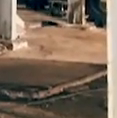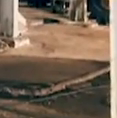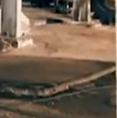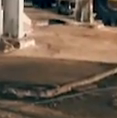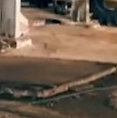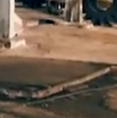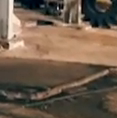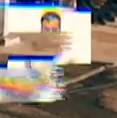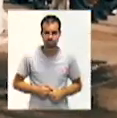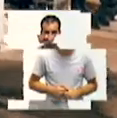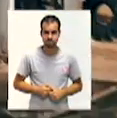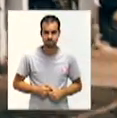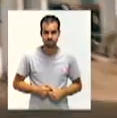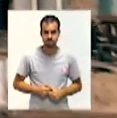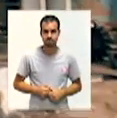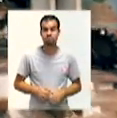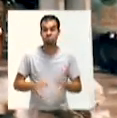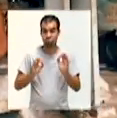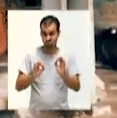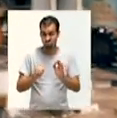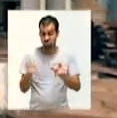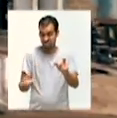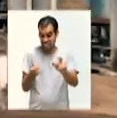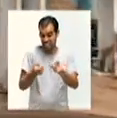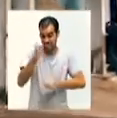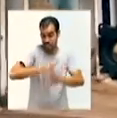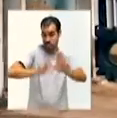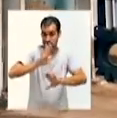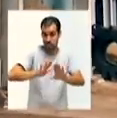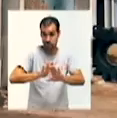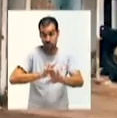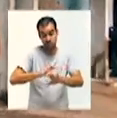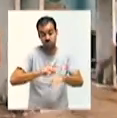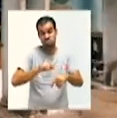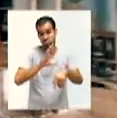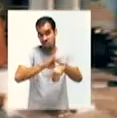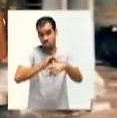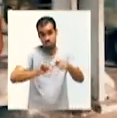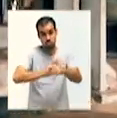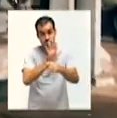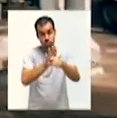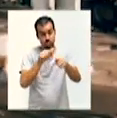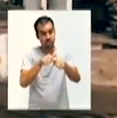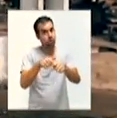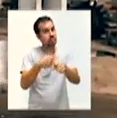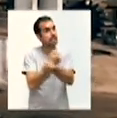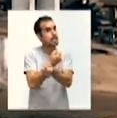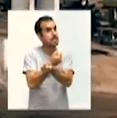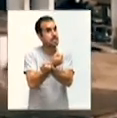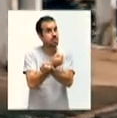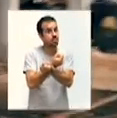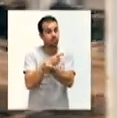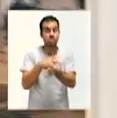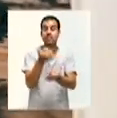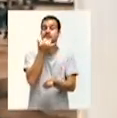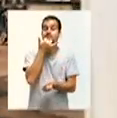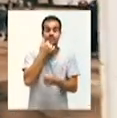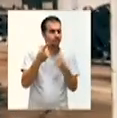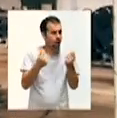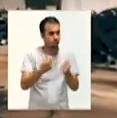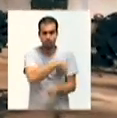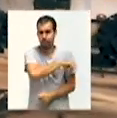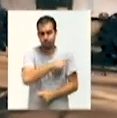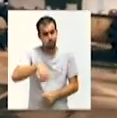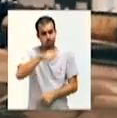Ante una lucha incesante contra una enfermedad tan agresiva como la COVID-19, que afecta tanto a la economía como al pueblo de Cuba, la